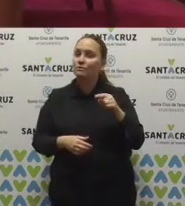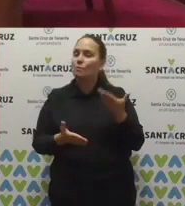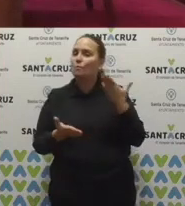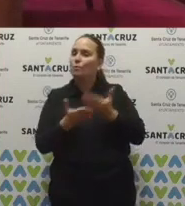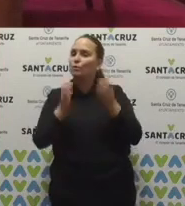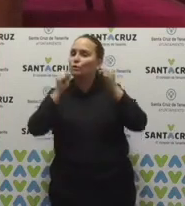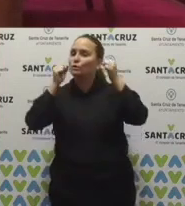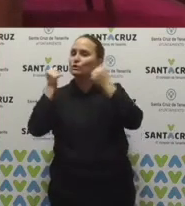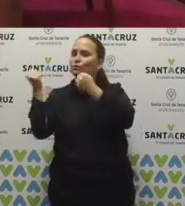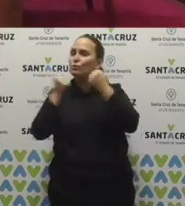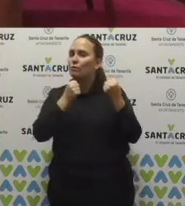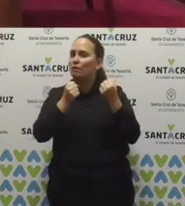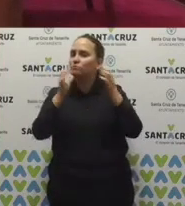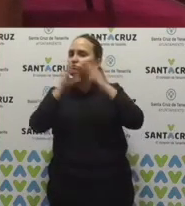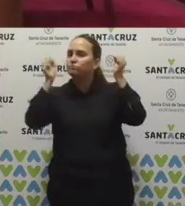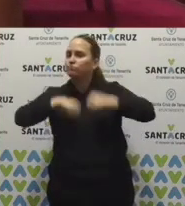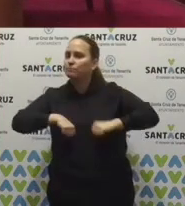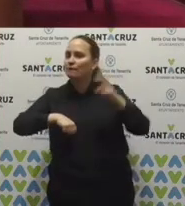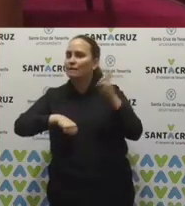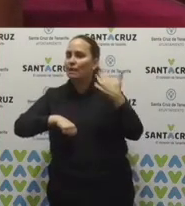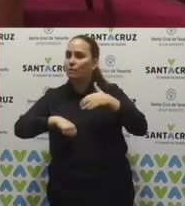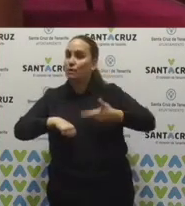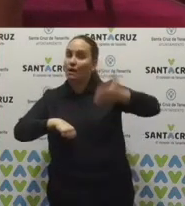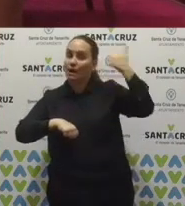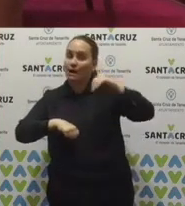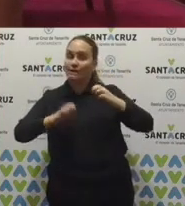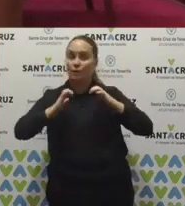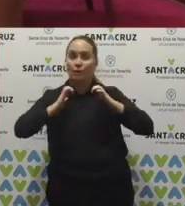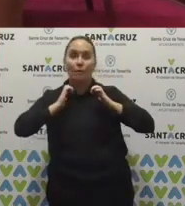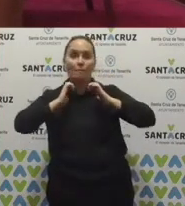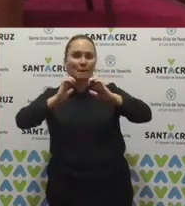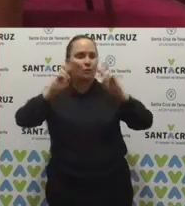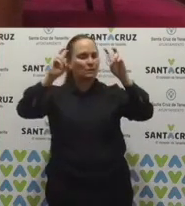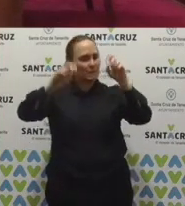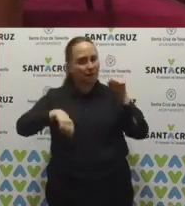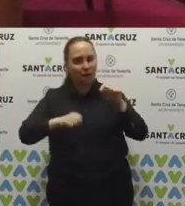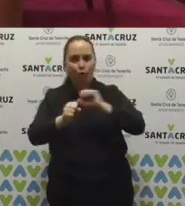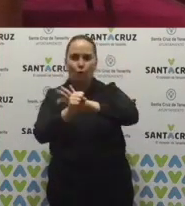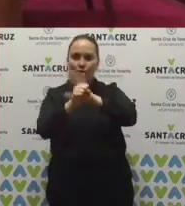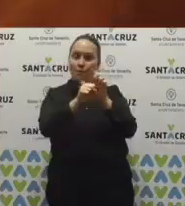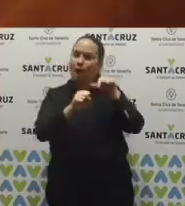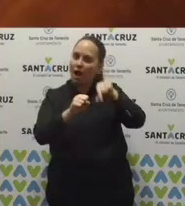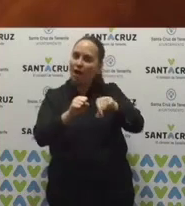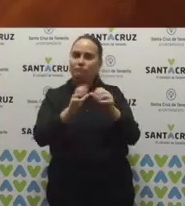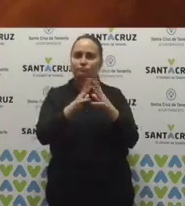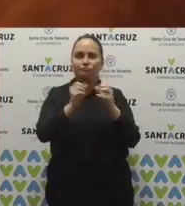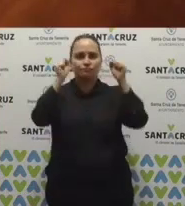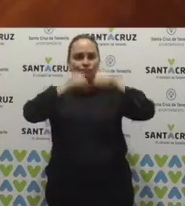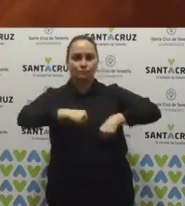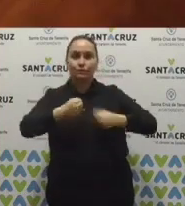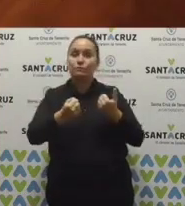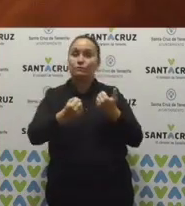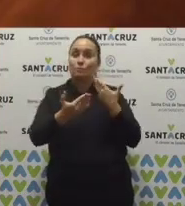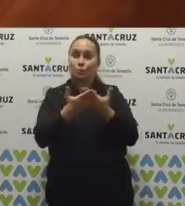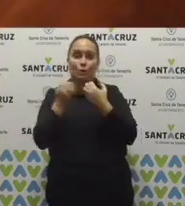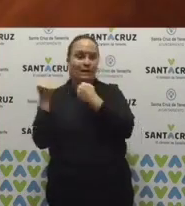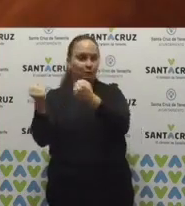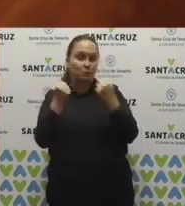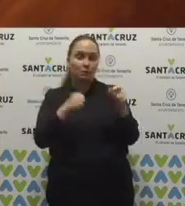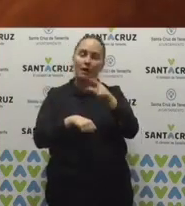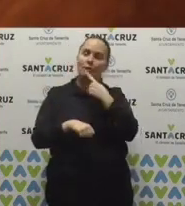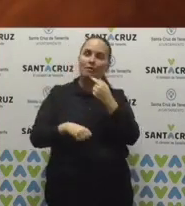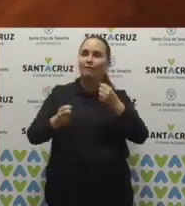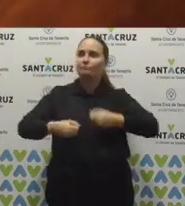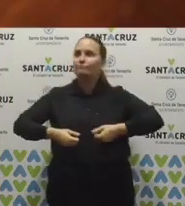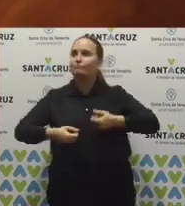que era que se iba a celebrar un pleno monográfico al cual se iba a llevar una moción institucional por lo tanto si ustedes lo que quieren es transmitir buen rollito y que